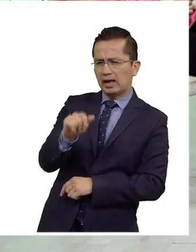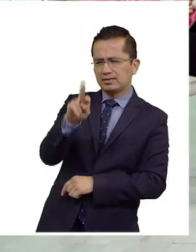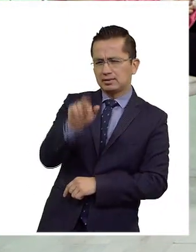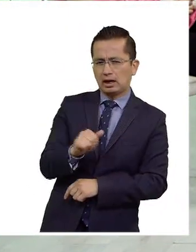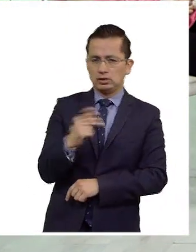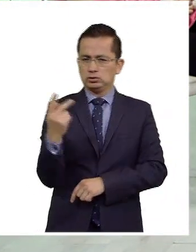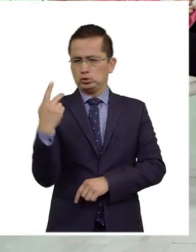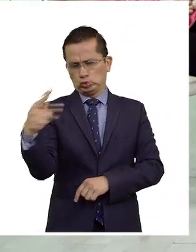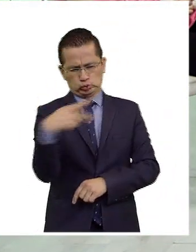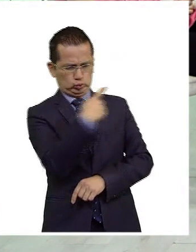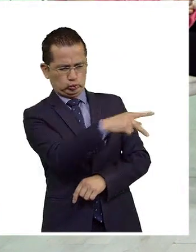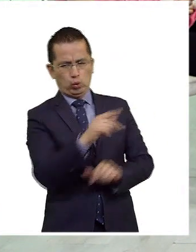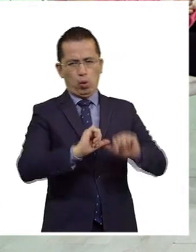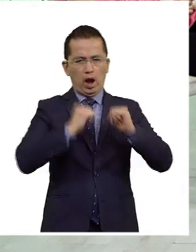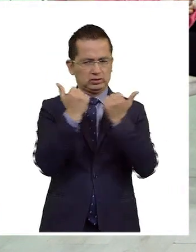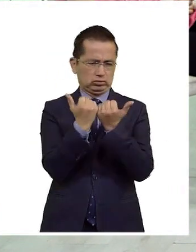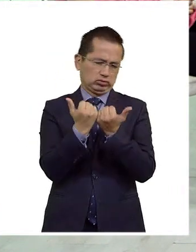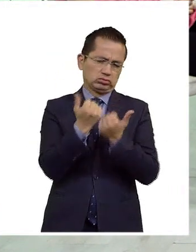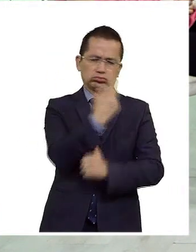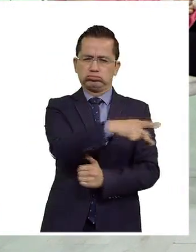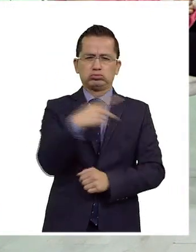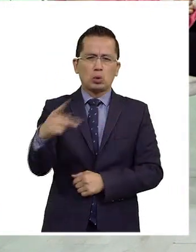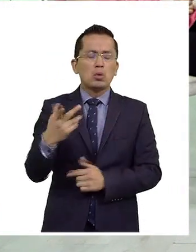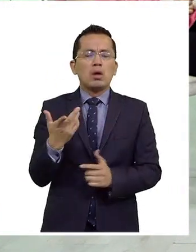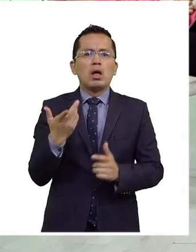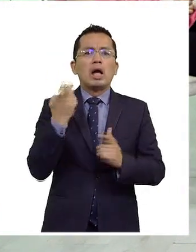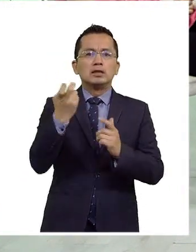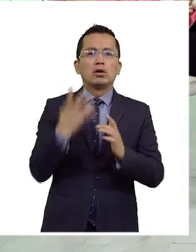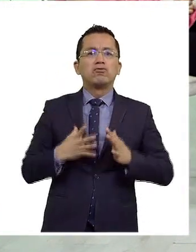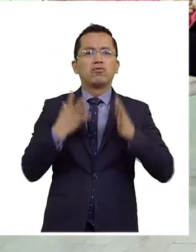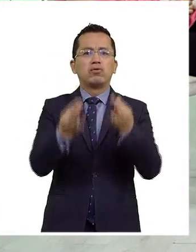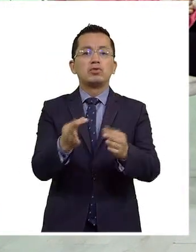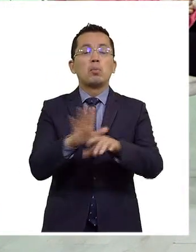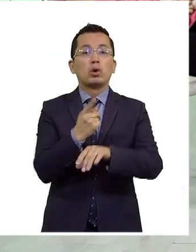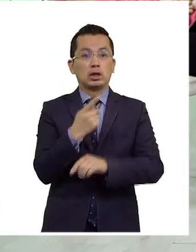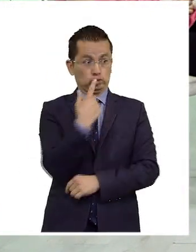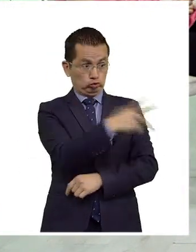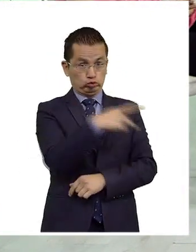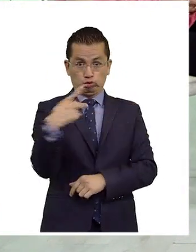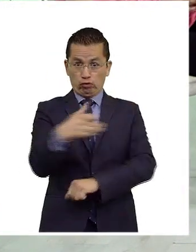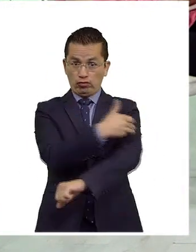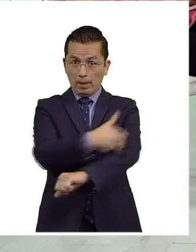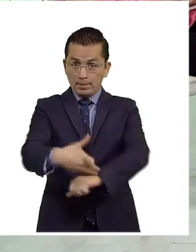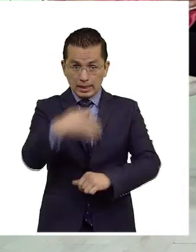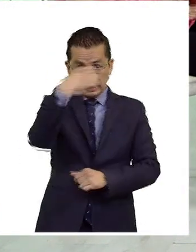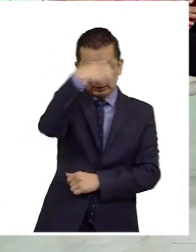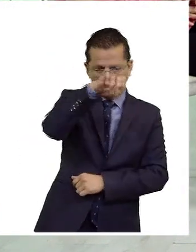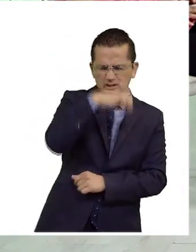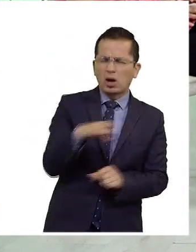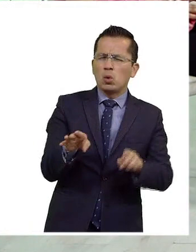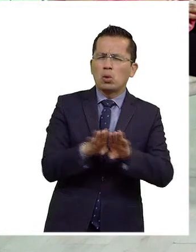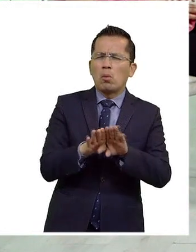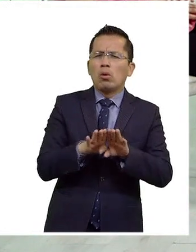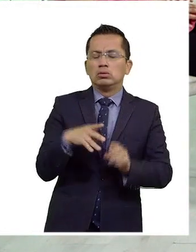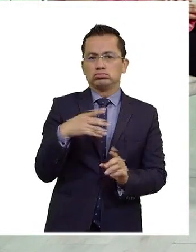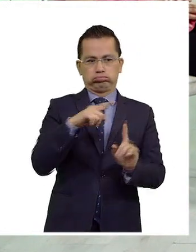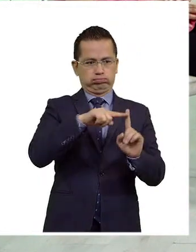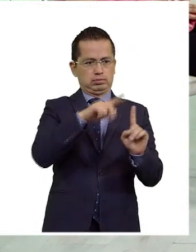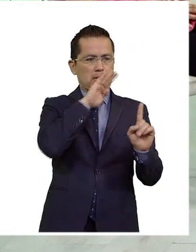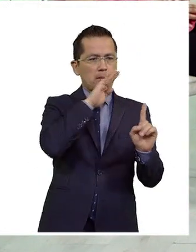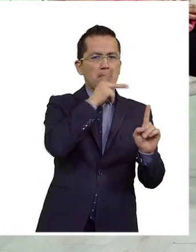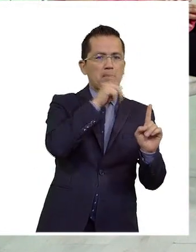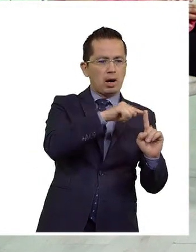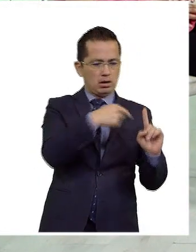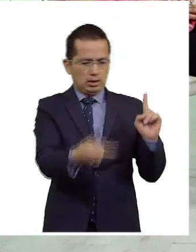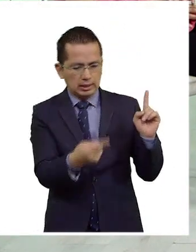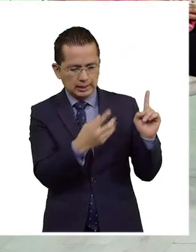hacen es, o sea, bueno, se fundan, entiendo, a partir de las experiencias familiares que tienen ustedes. ¿Cómo se acompaña a un hijo o a una hija trans?